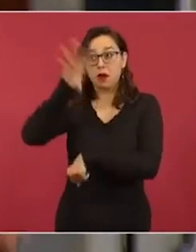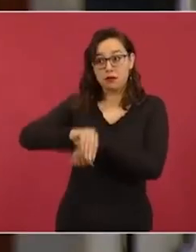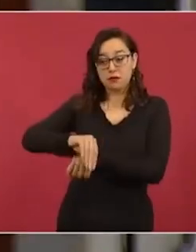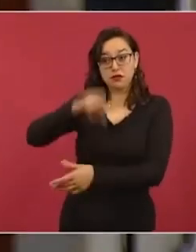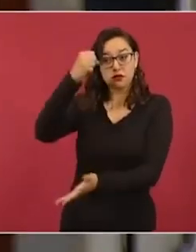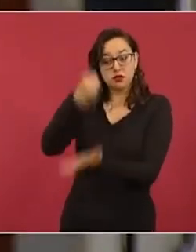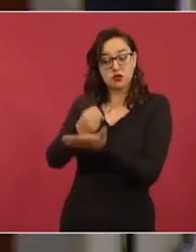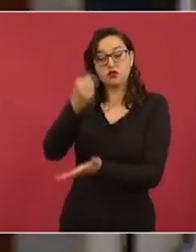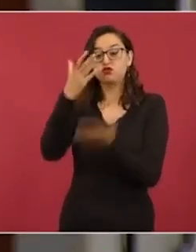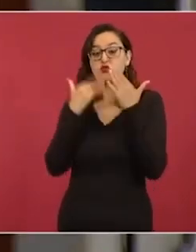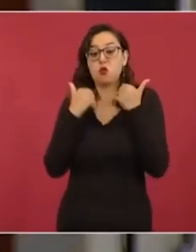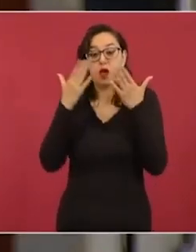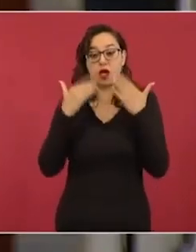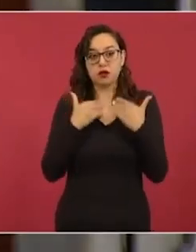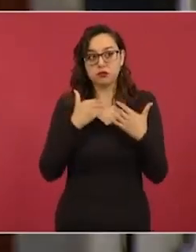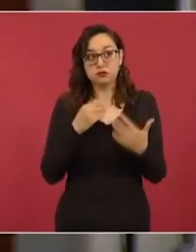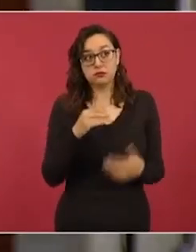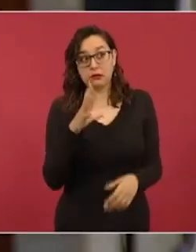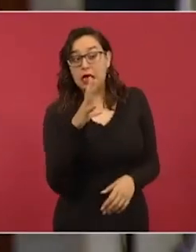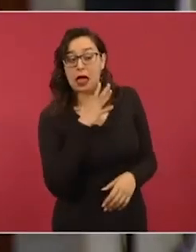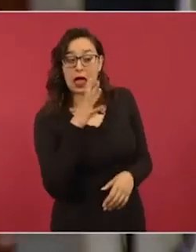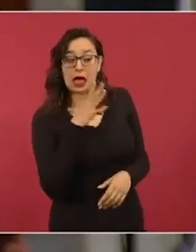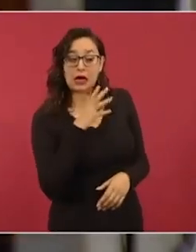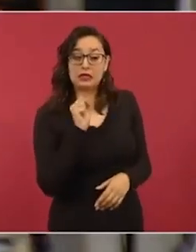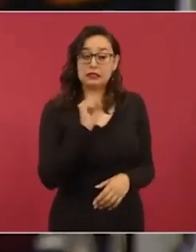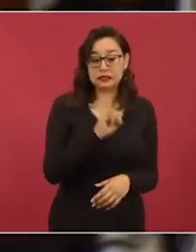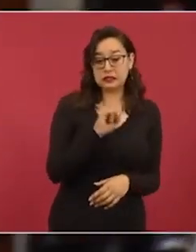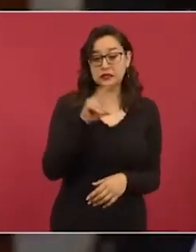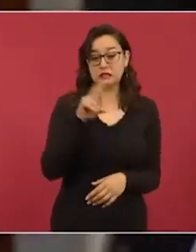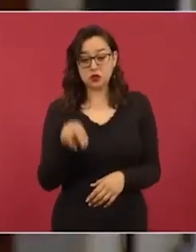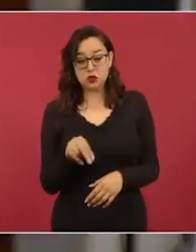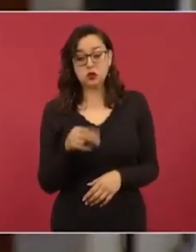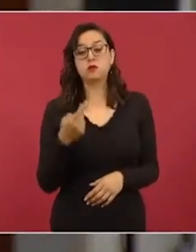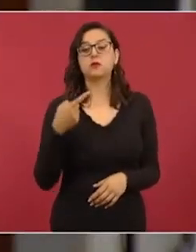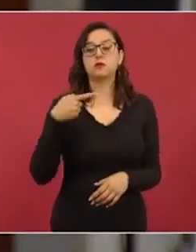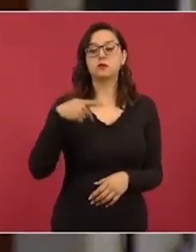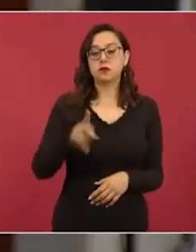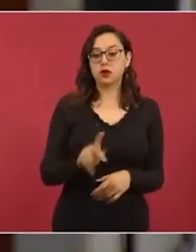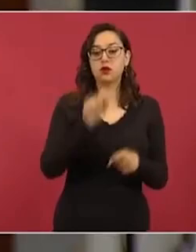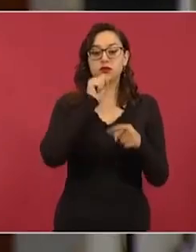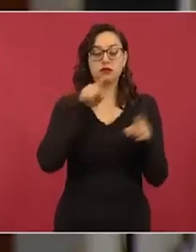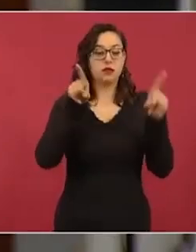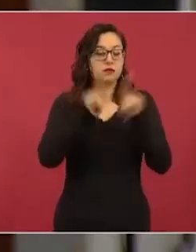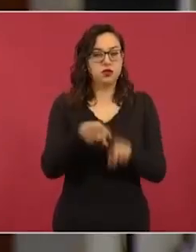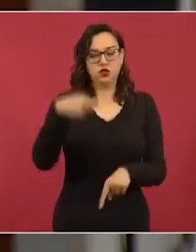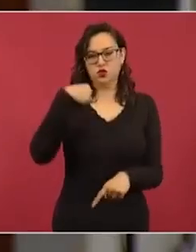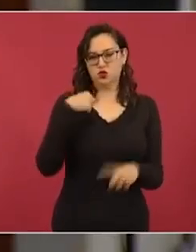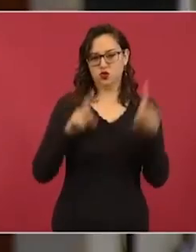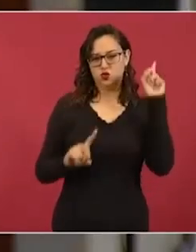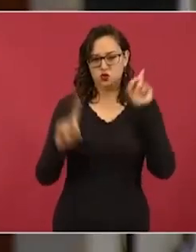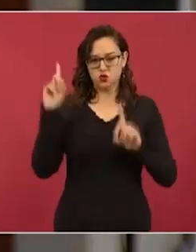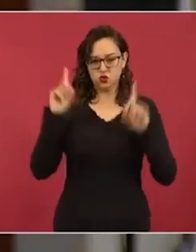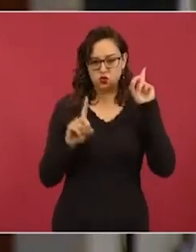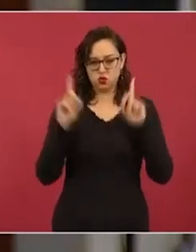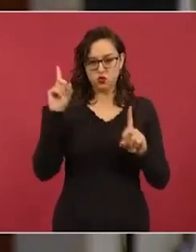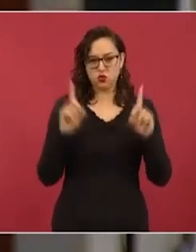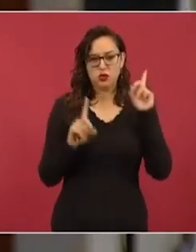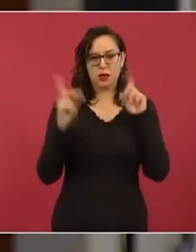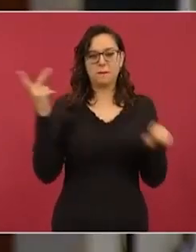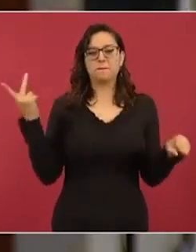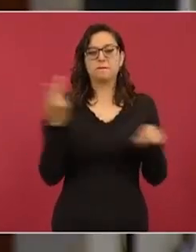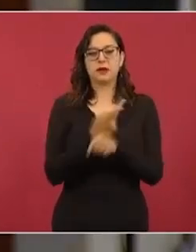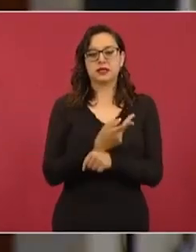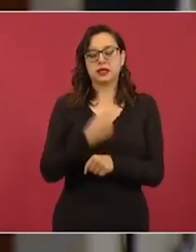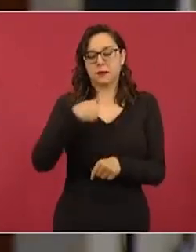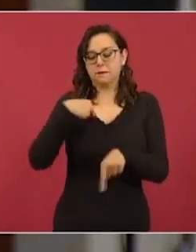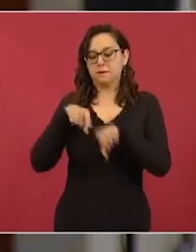esa sería mi pregunta, pero a mí me llama mucho la atención porque mi hermana y un